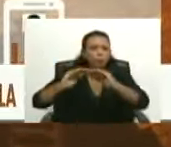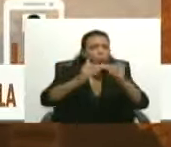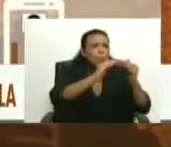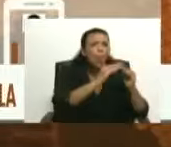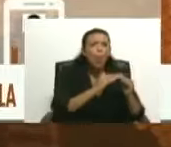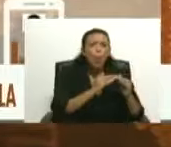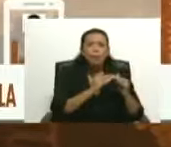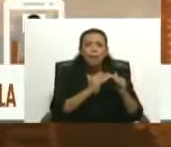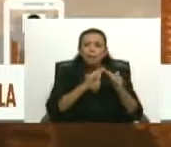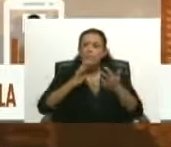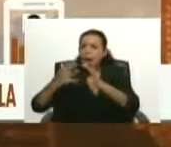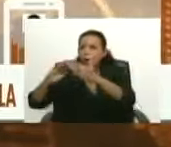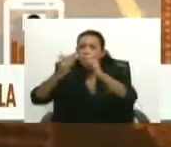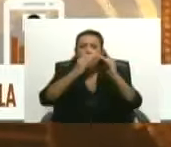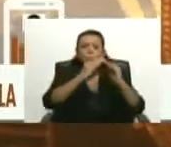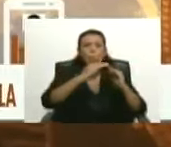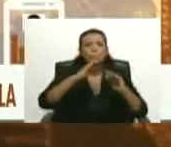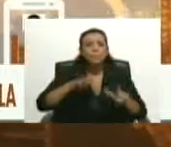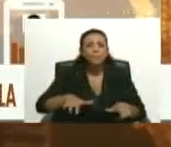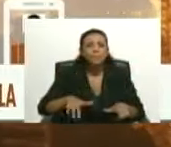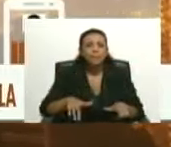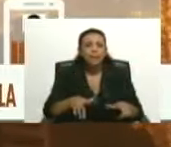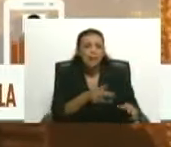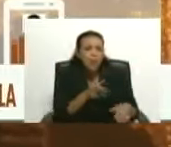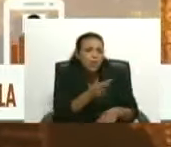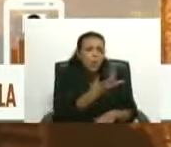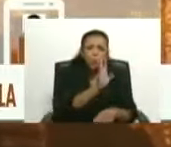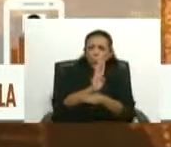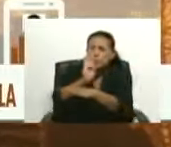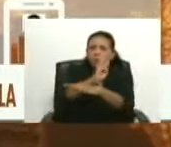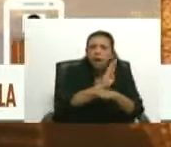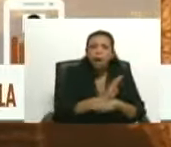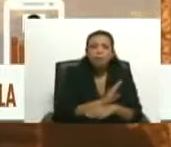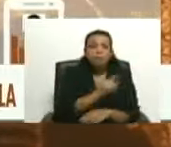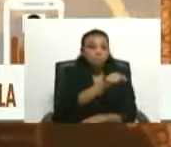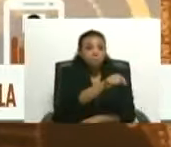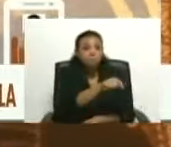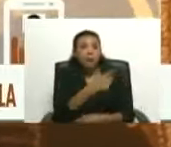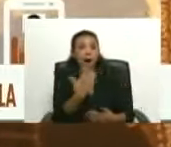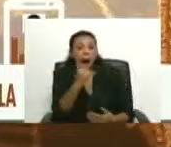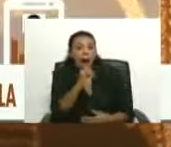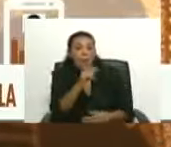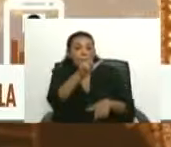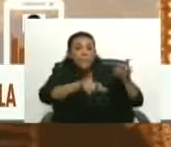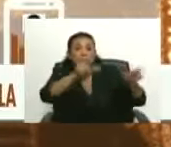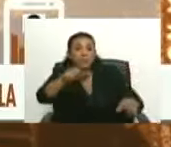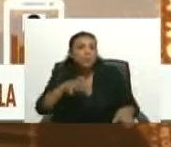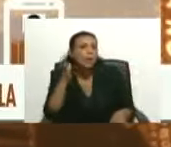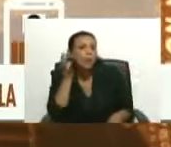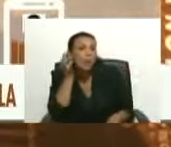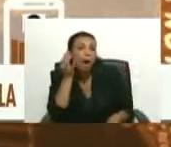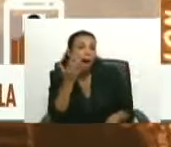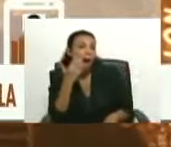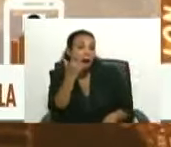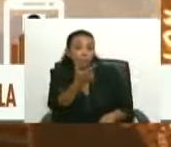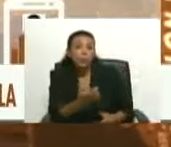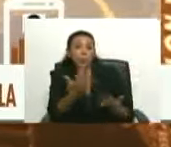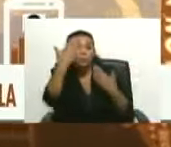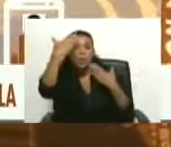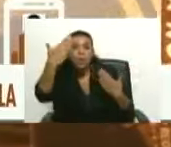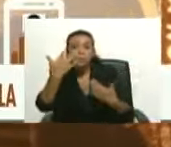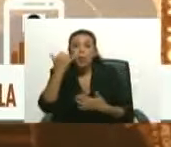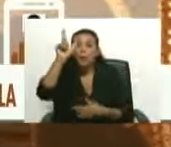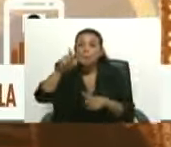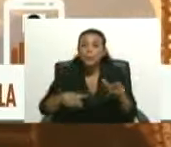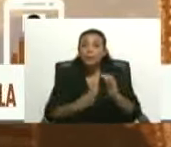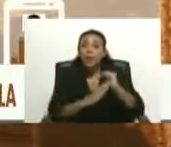desde la base, que construya fuerza. Eric, ¿habrá alguna compañera para escuchar a alguna mujer que nos dé un saludo?